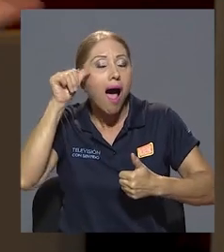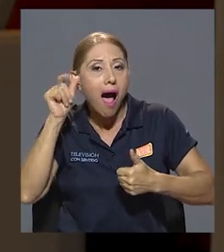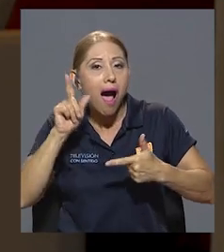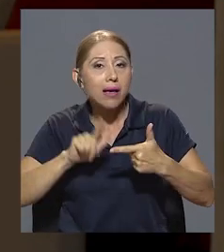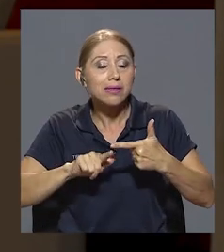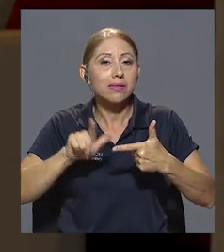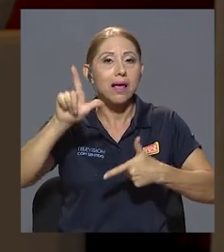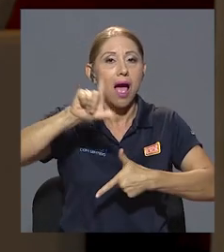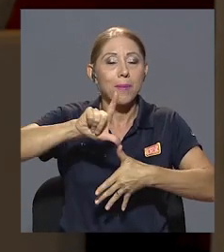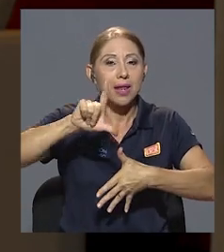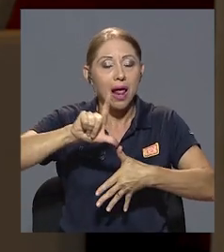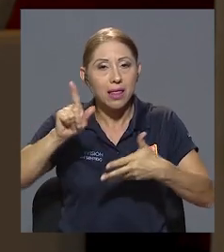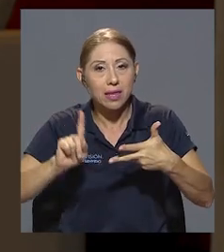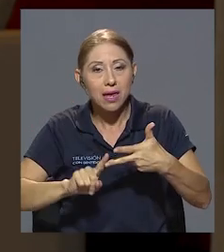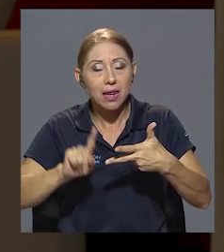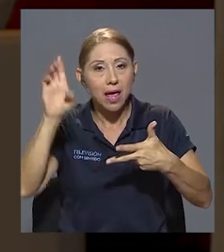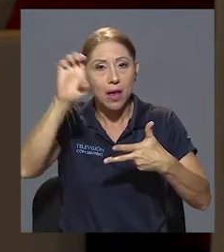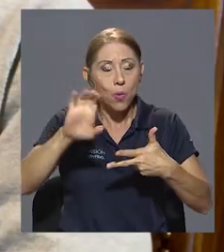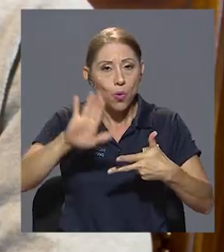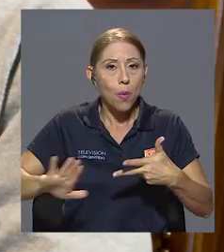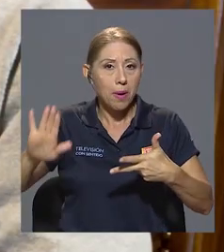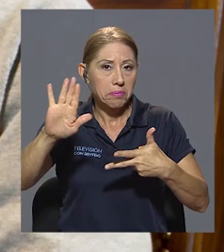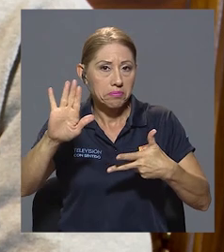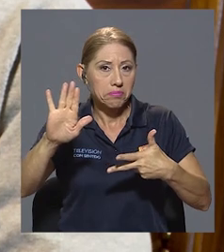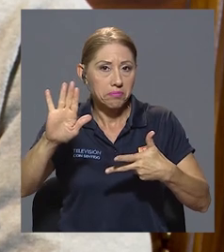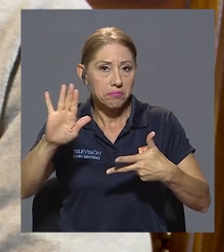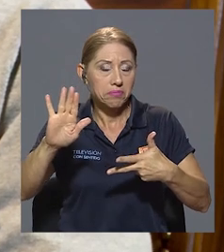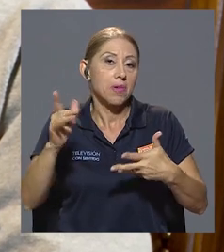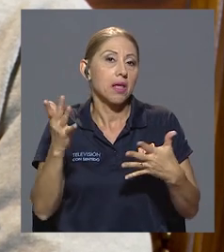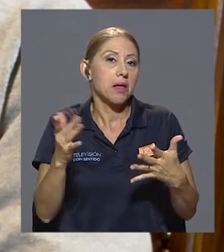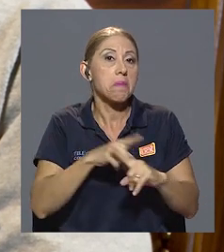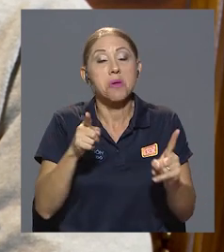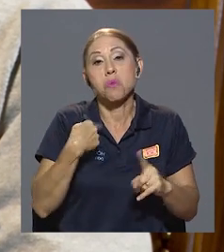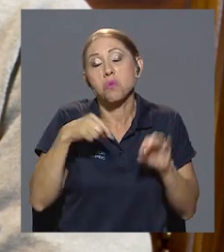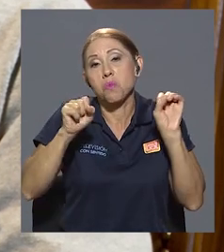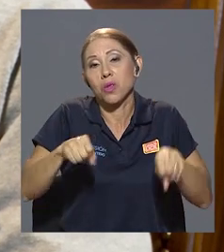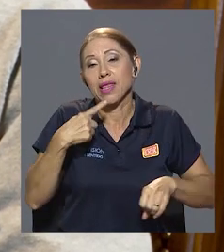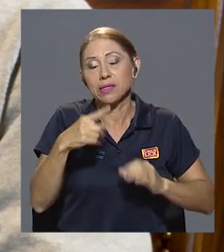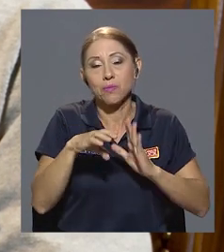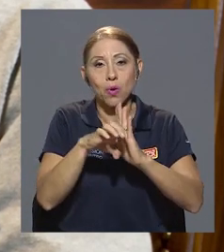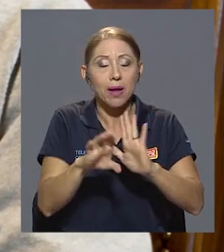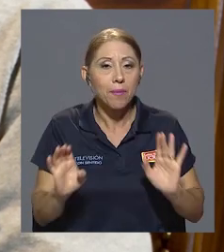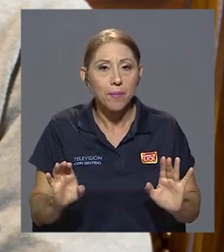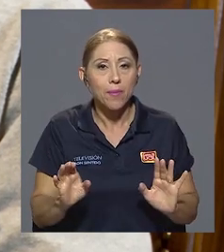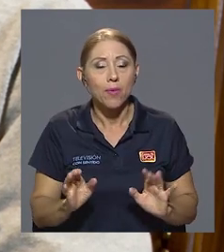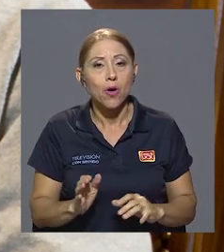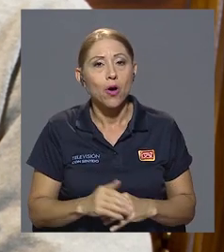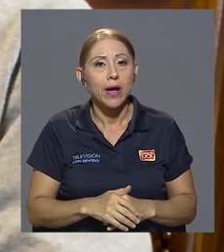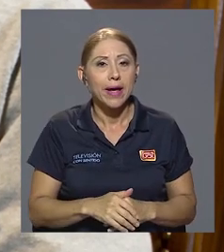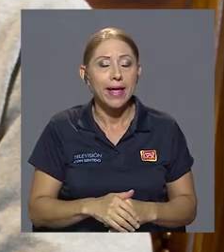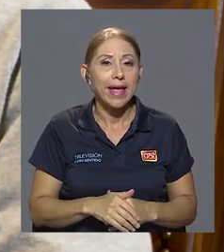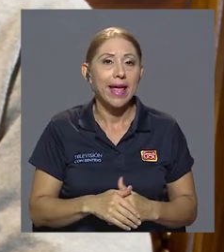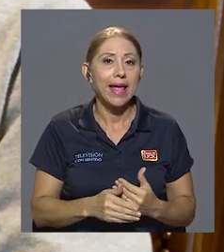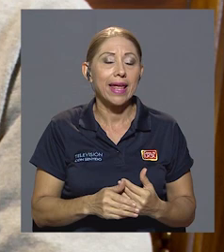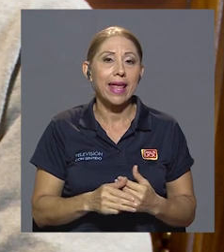asia de américa latina y de europa sin caer en simplificaciones verdad pero uno podría decir que por ejemplo